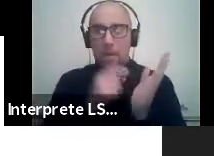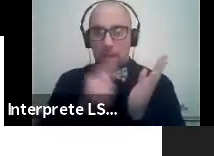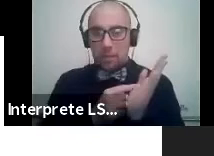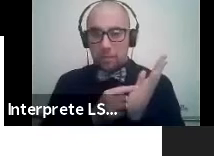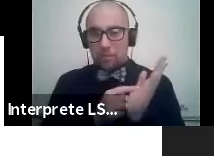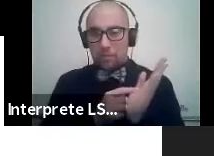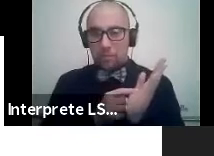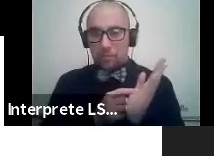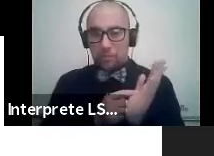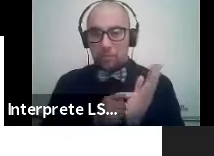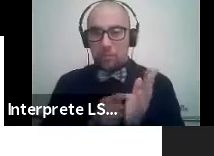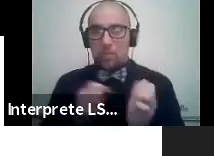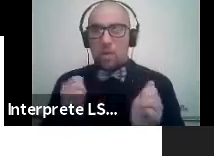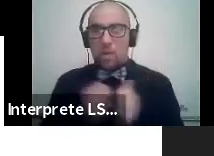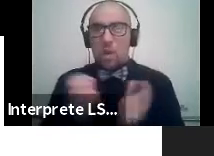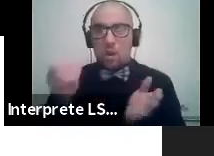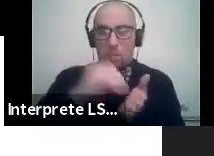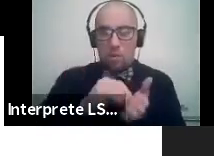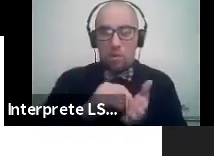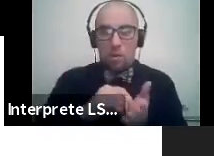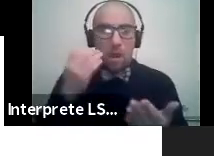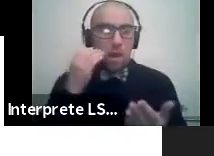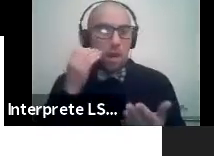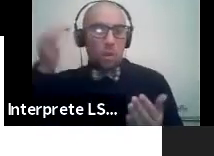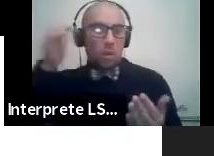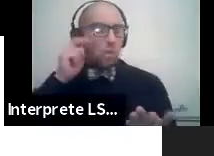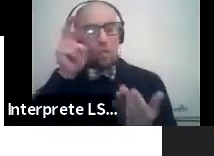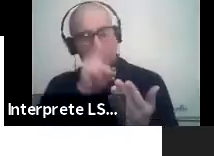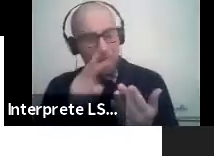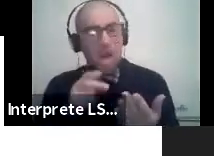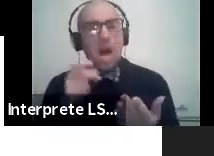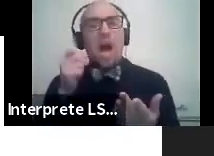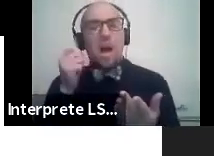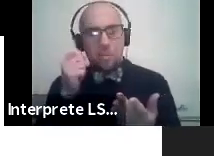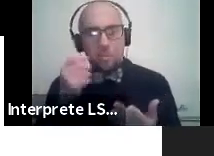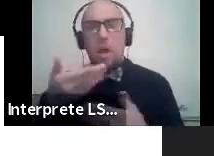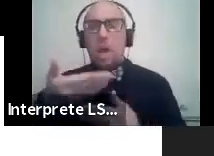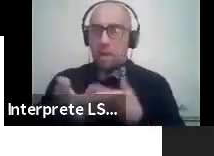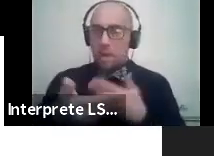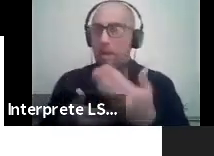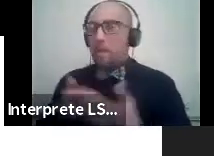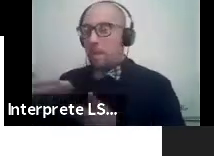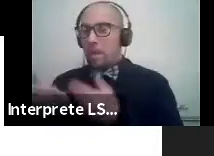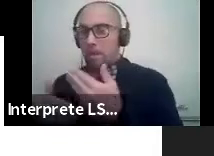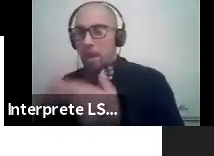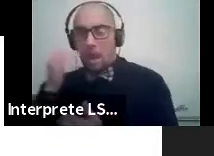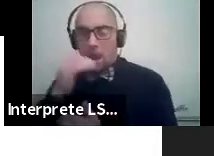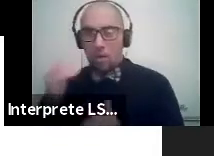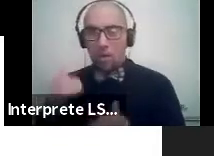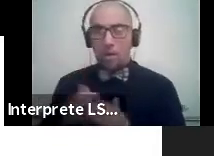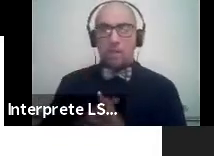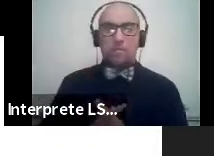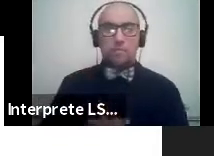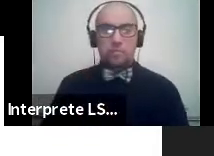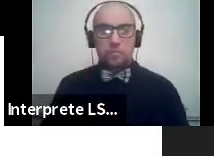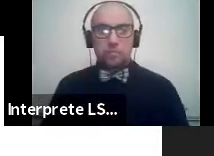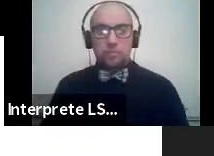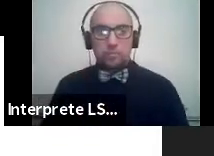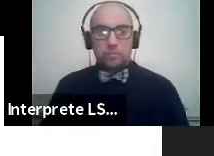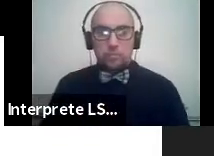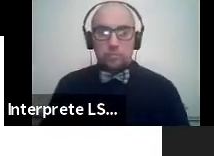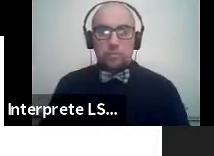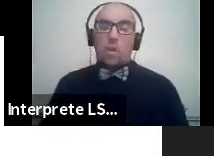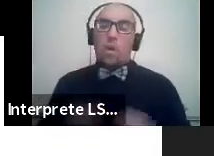material complementario para los adultos, para ayudarlos a mediar el desarrollo de habilidades matemáticas.